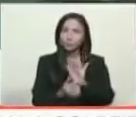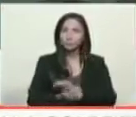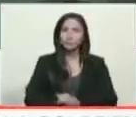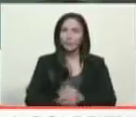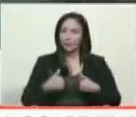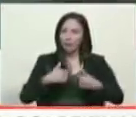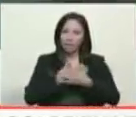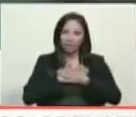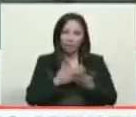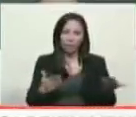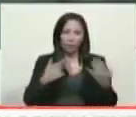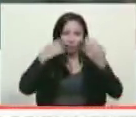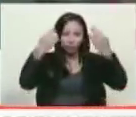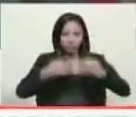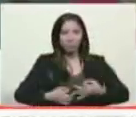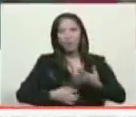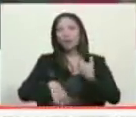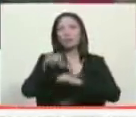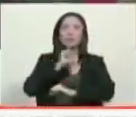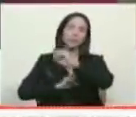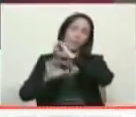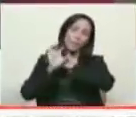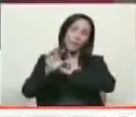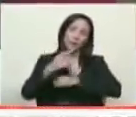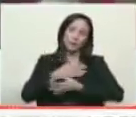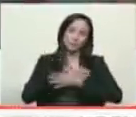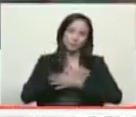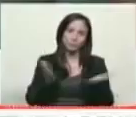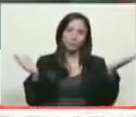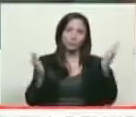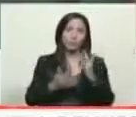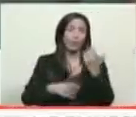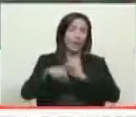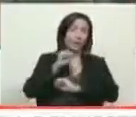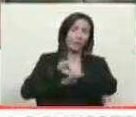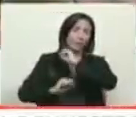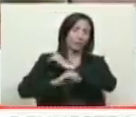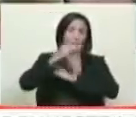estamos dispuestos a defender la patria a través de la defensa militar,